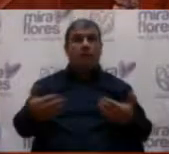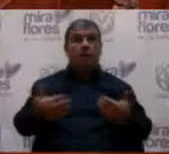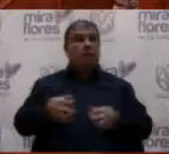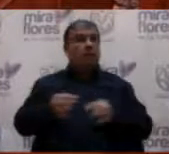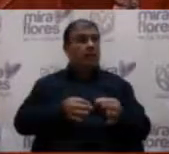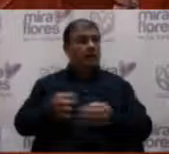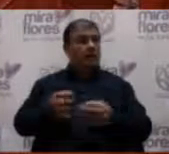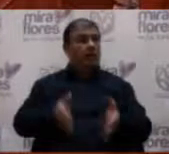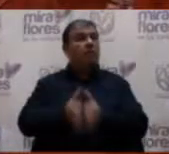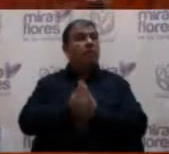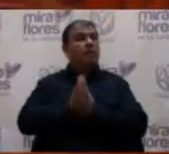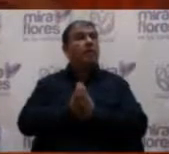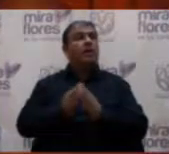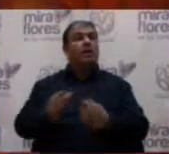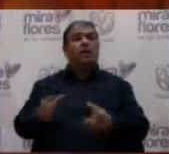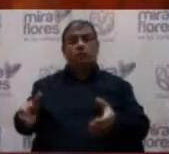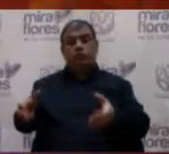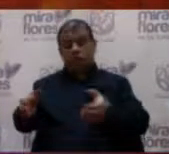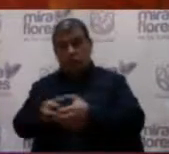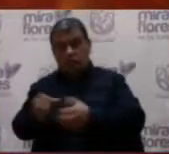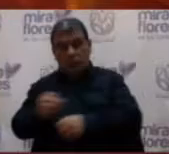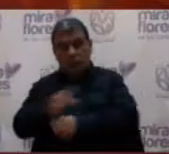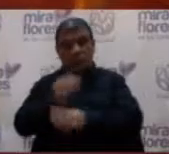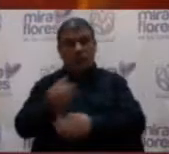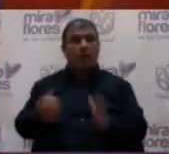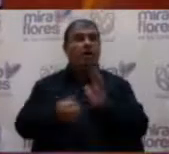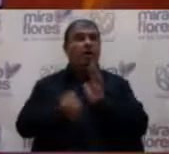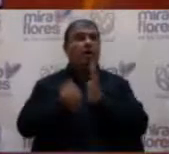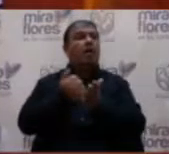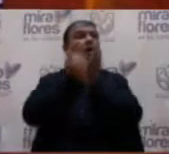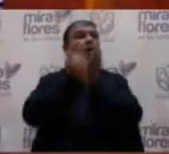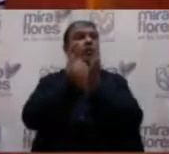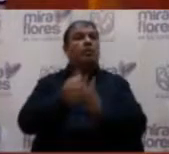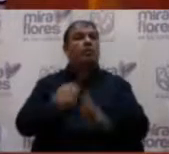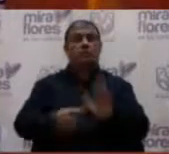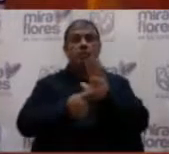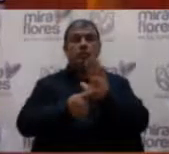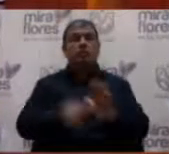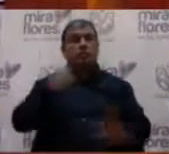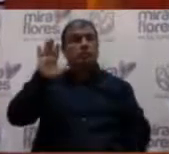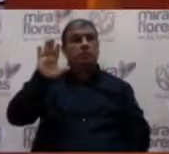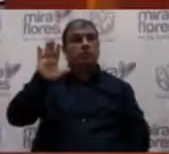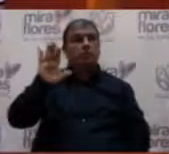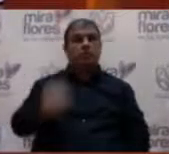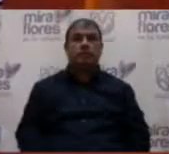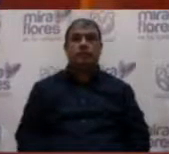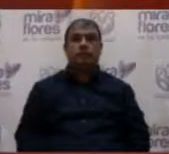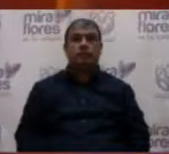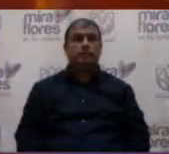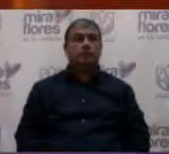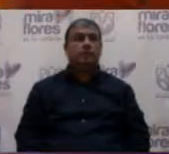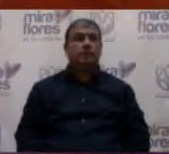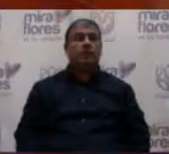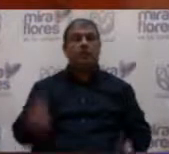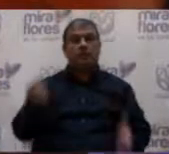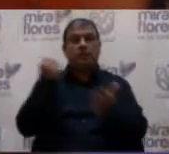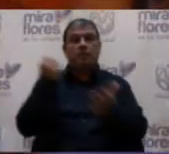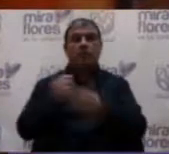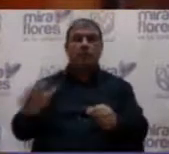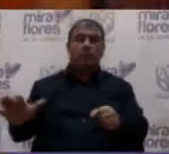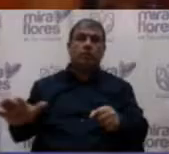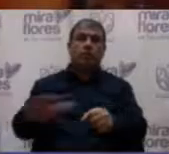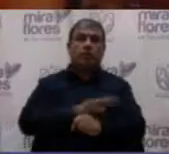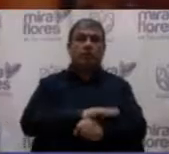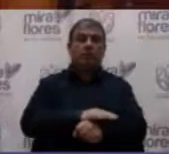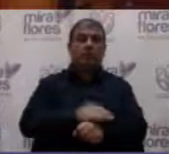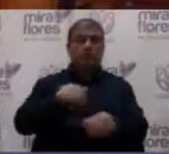a pedir a los miembros del Consejo que estén a favor de aprobar este proyecto que se sirvan expresarlo en señal de conformidad. Ha sido aprobado por